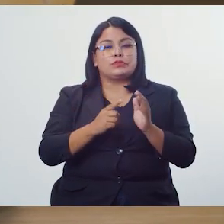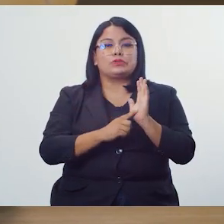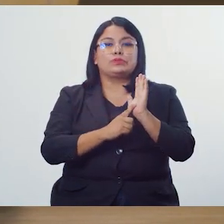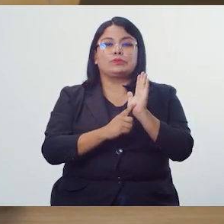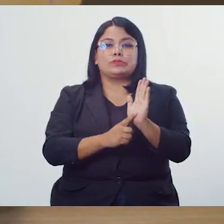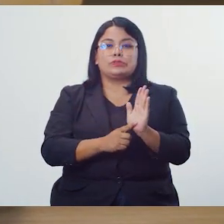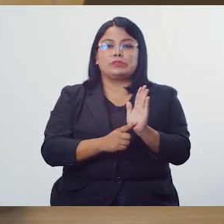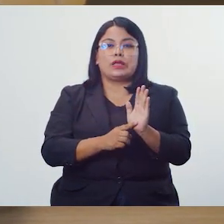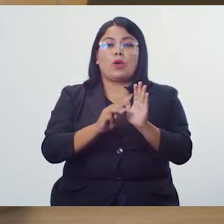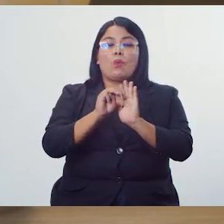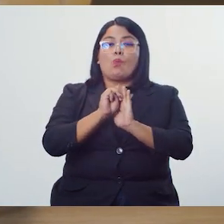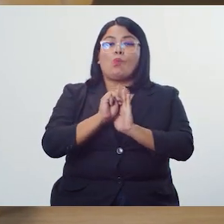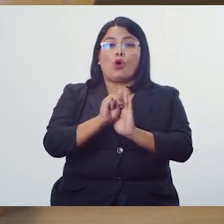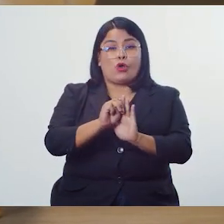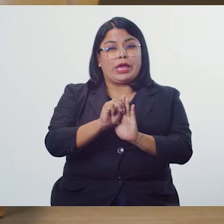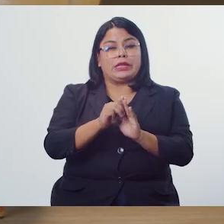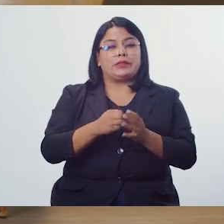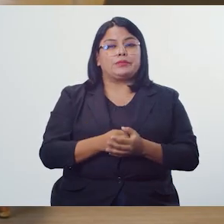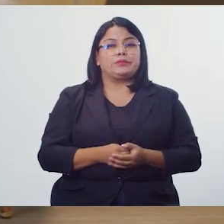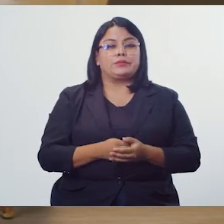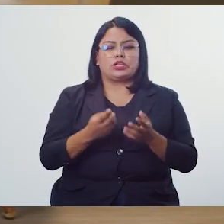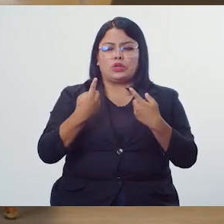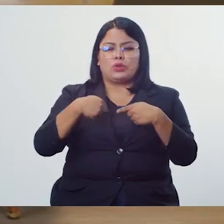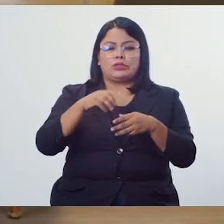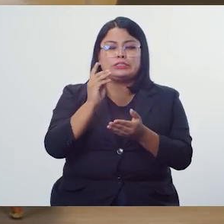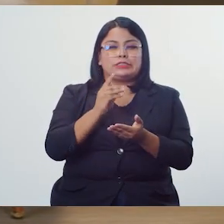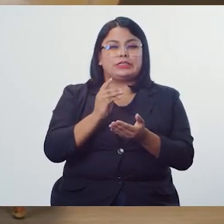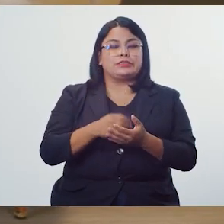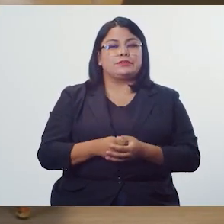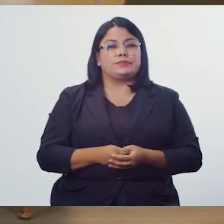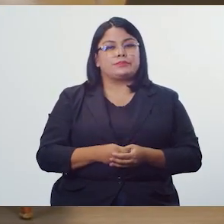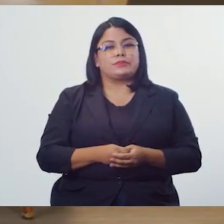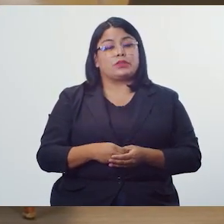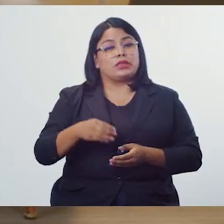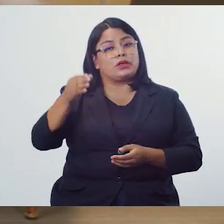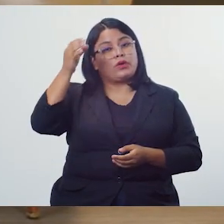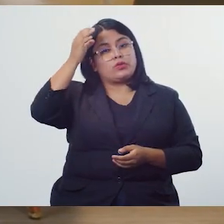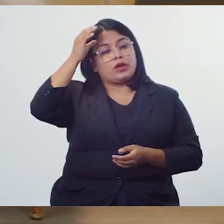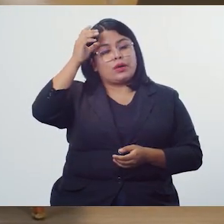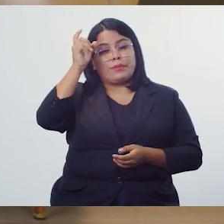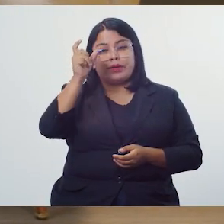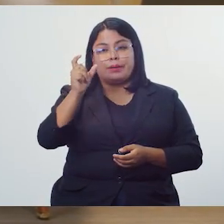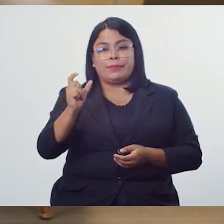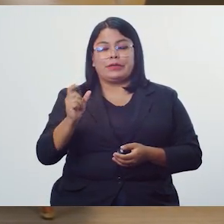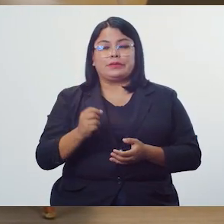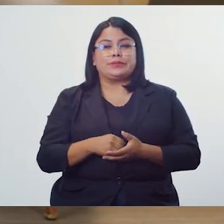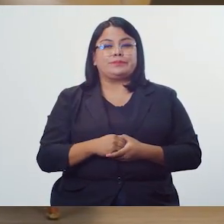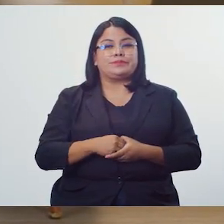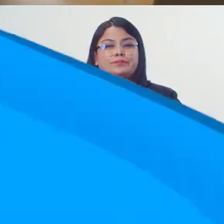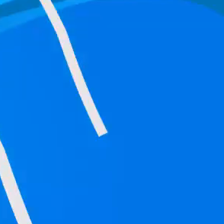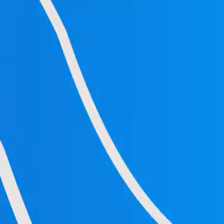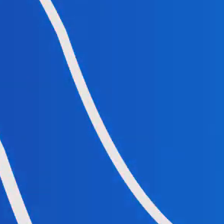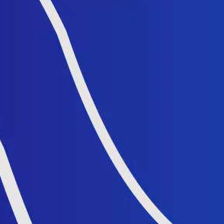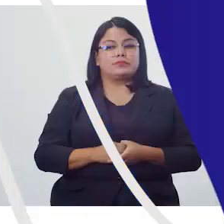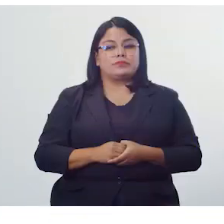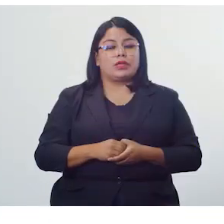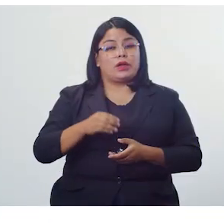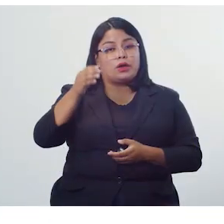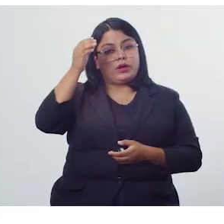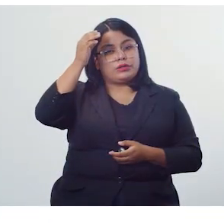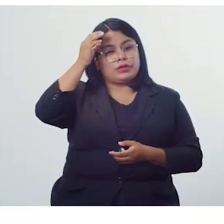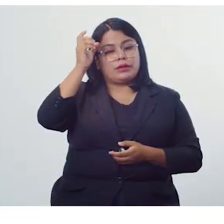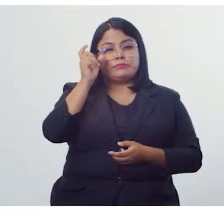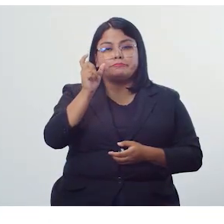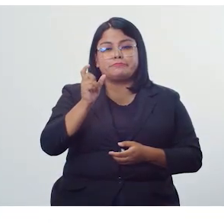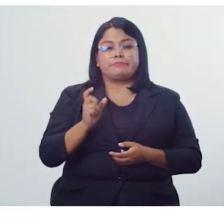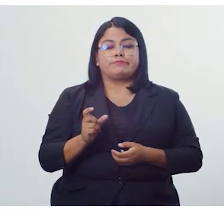continuación un modelaje de esta secuencia didáctica, de conozcamos las palabras. En